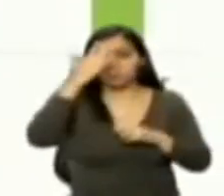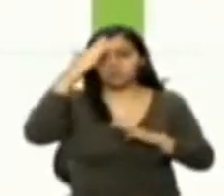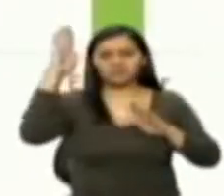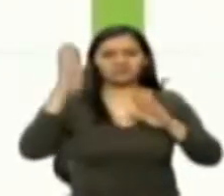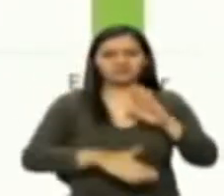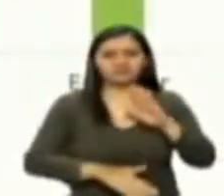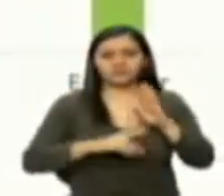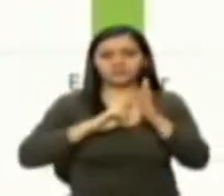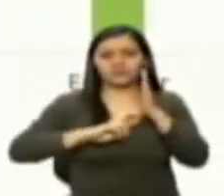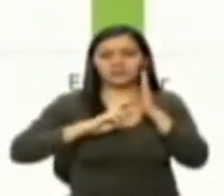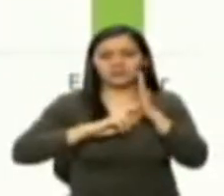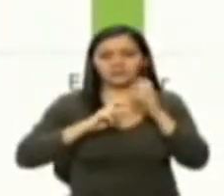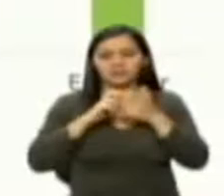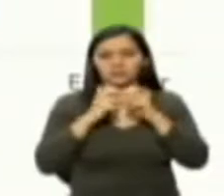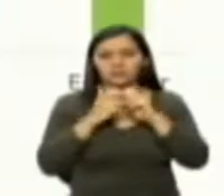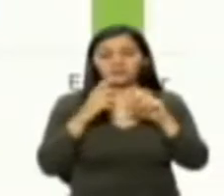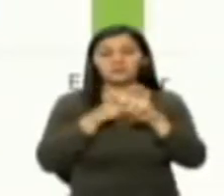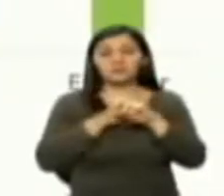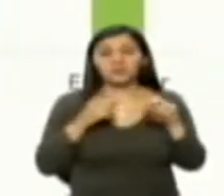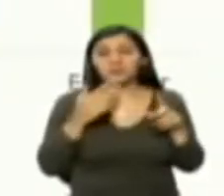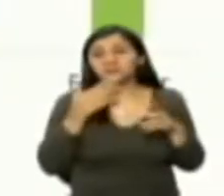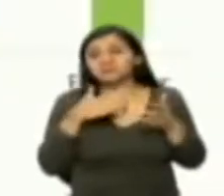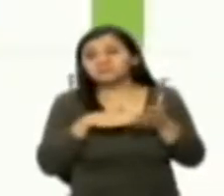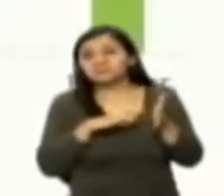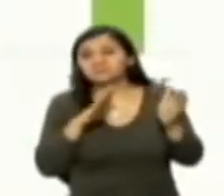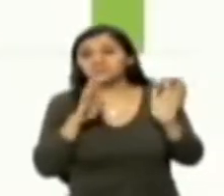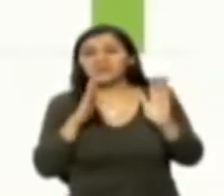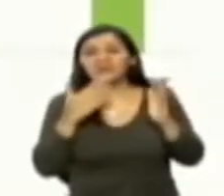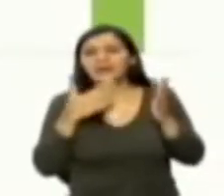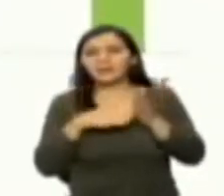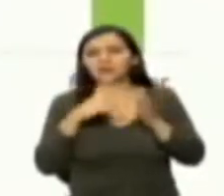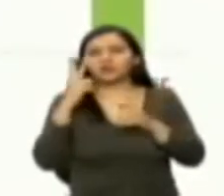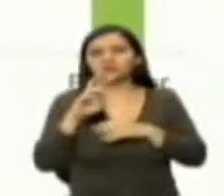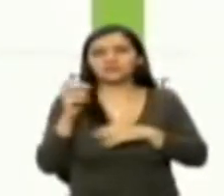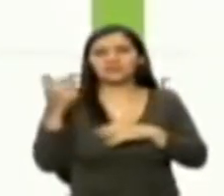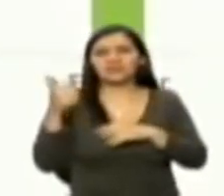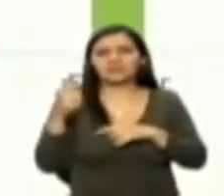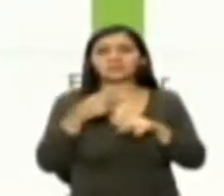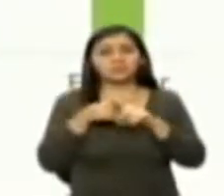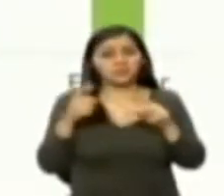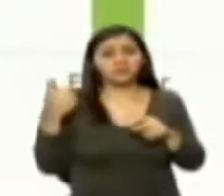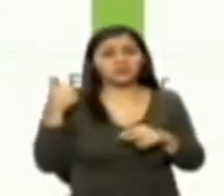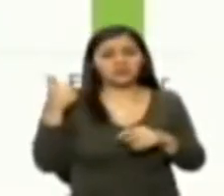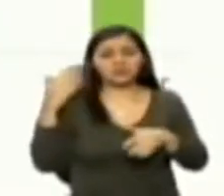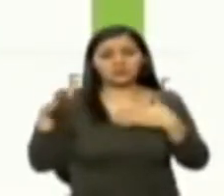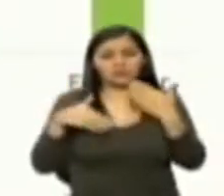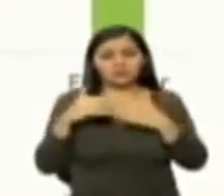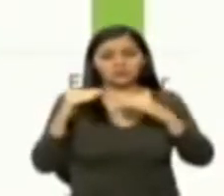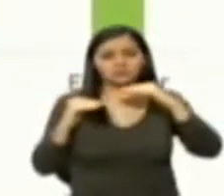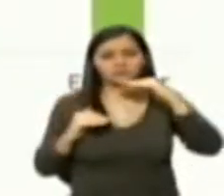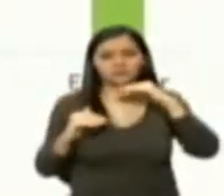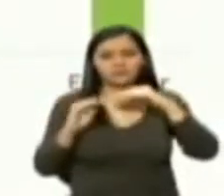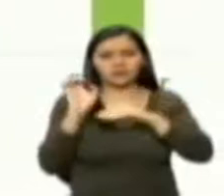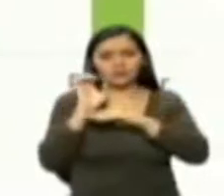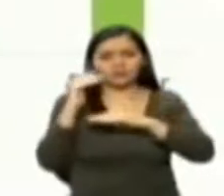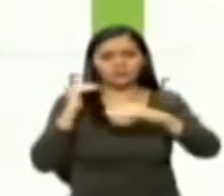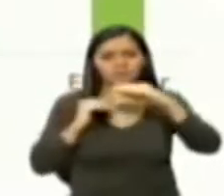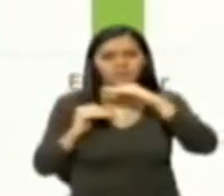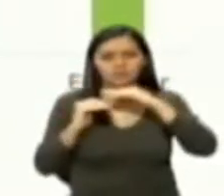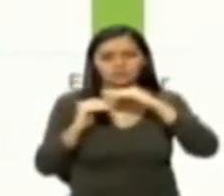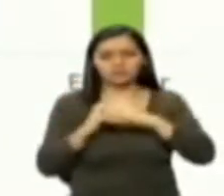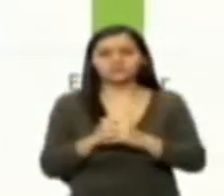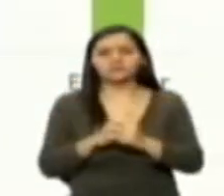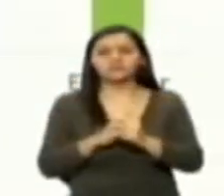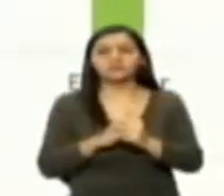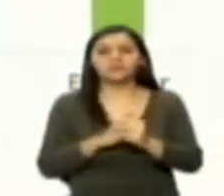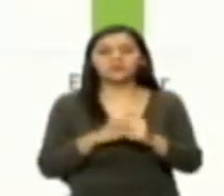etcétera. Pues asumiendo que se mantenga el mismo desempleo de la mitad del año 2015, seguimos teniendo el desempleo más bajo de la región. Esa es la verdad. Lo que no va a permitir,